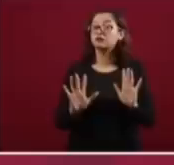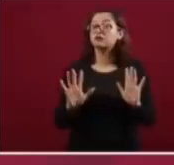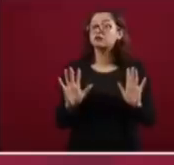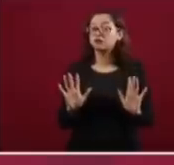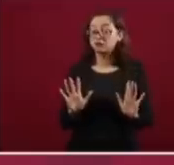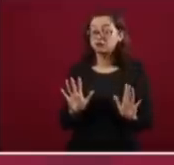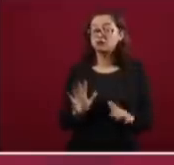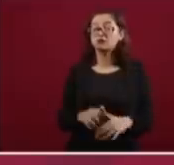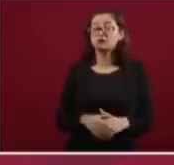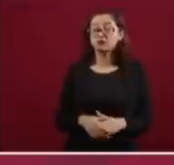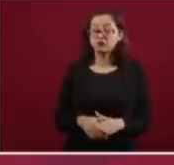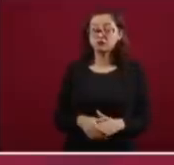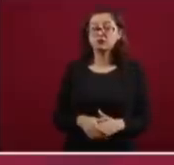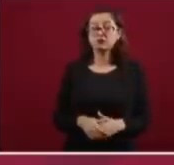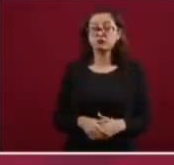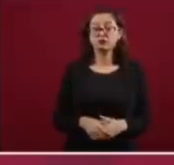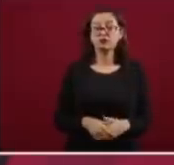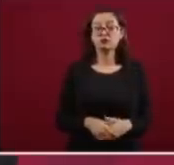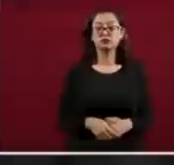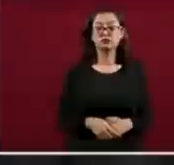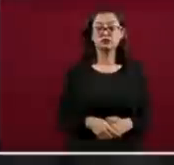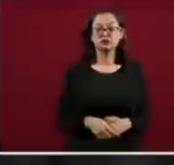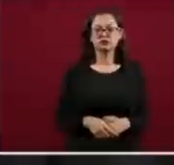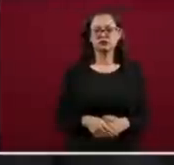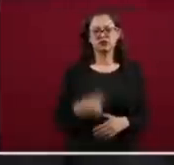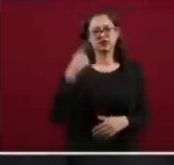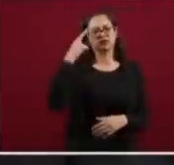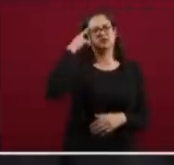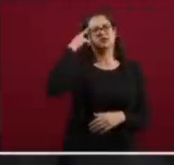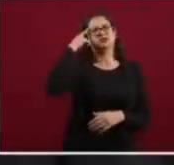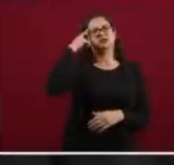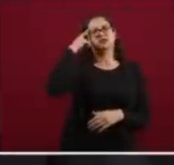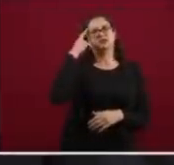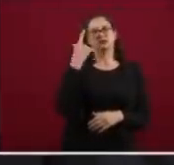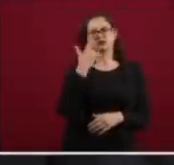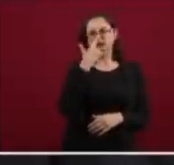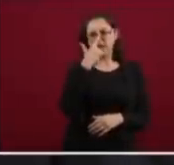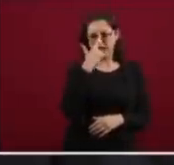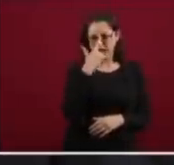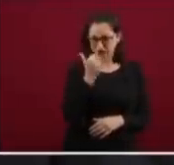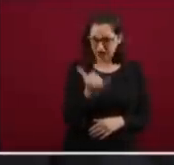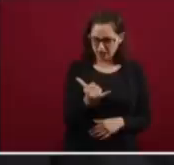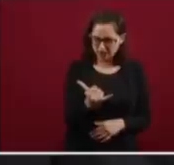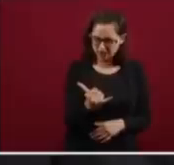sí no suena lógico suena metálico